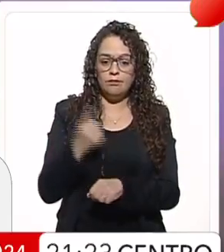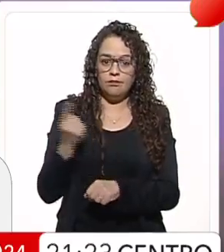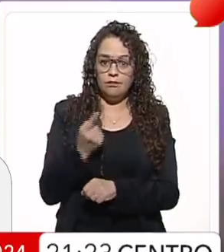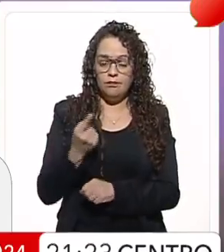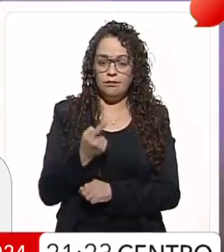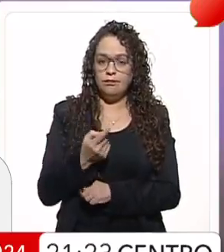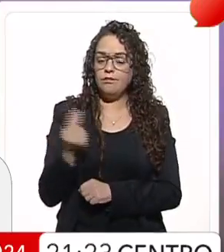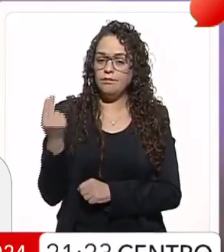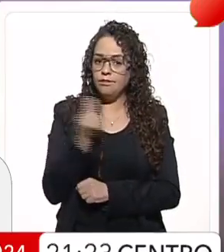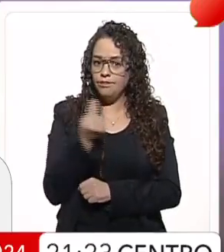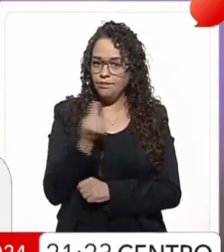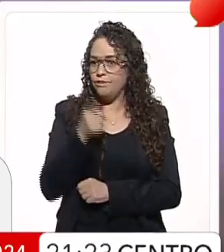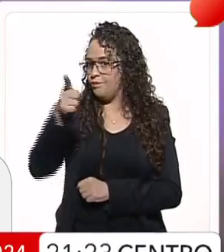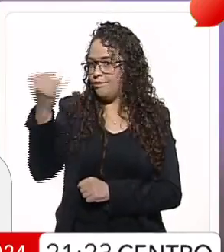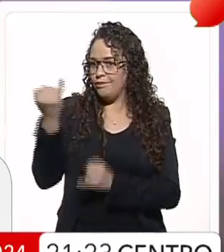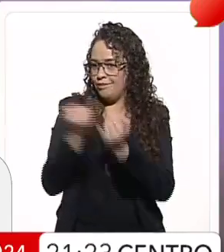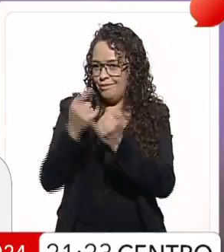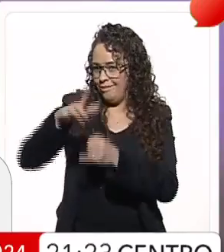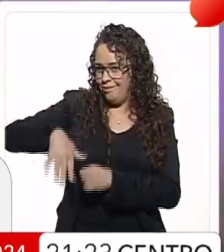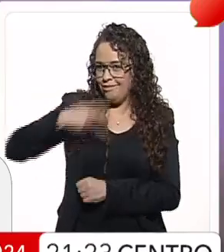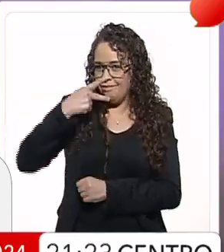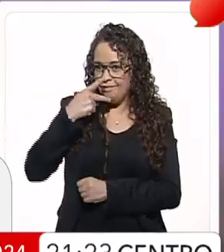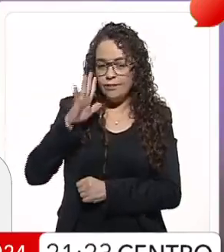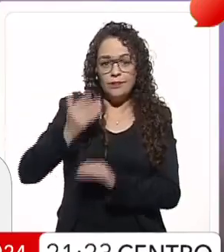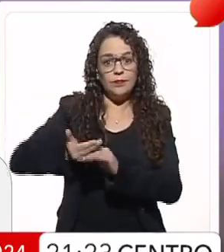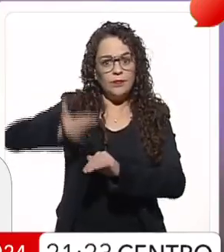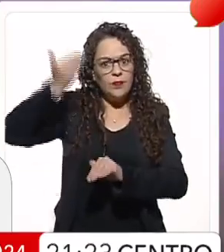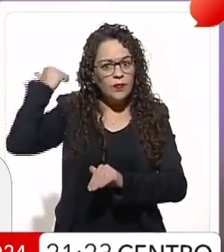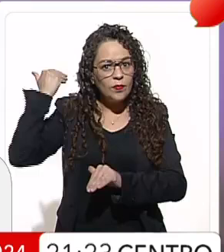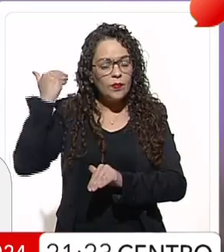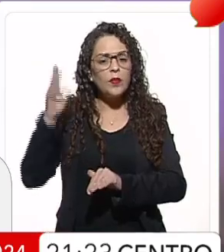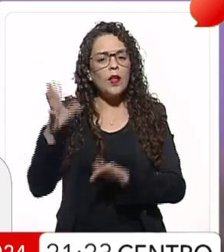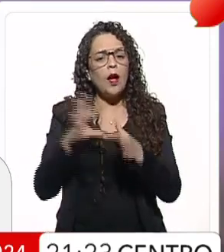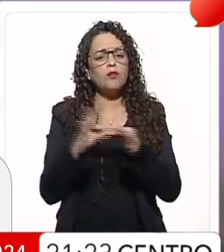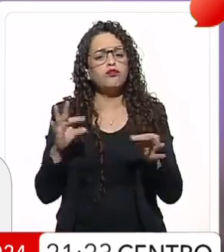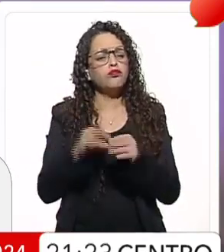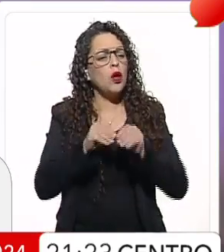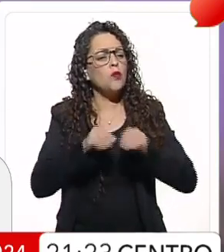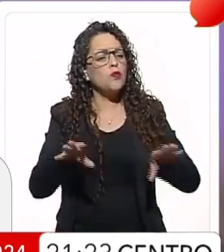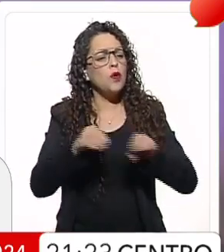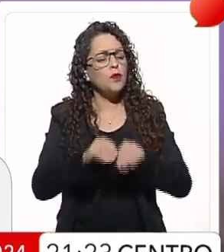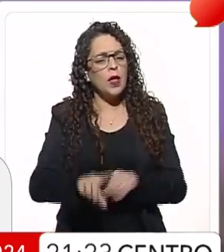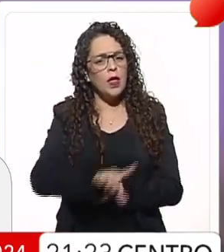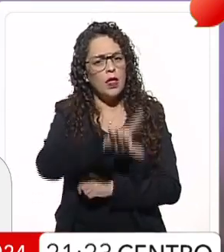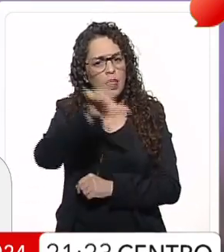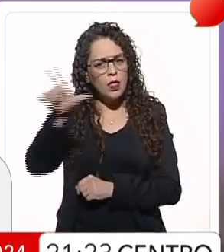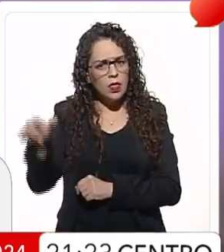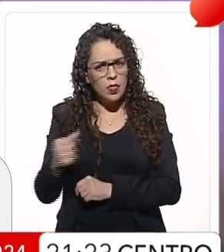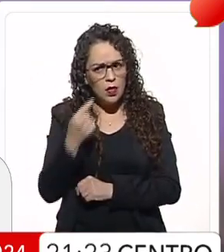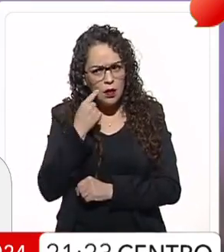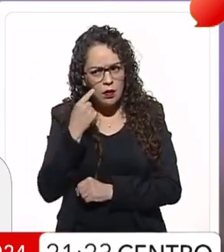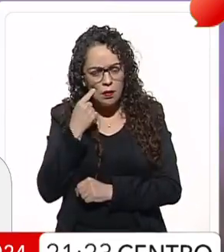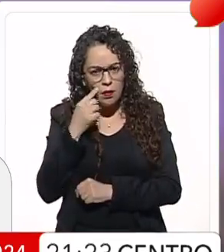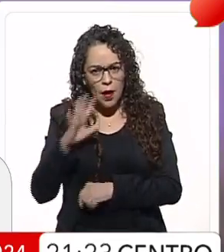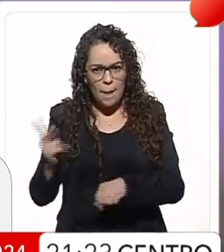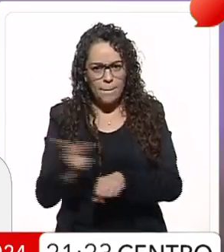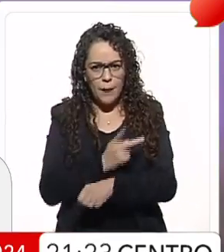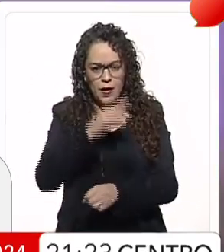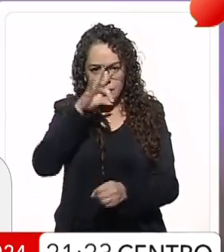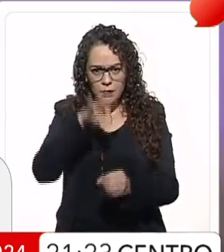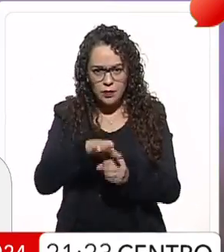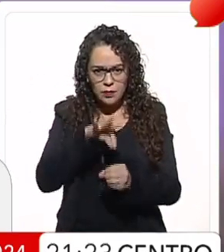Una narrativa ya construida previamente, pero que postelectoralmente pues, ha tenido mayor cabida por esa falta, ¿no?